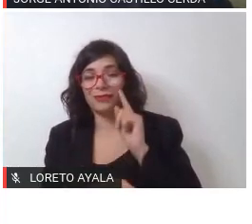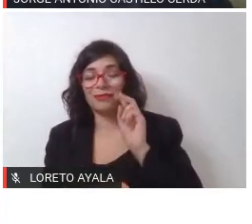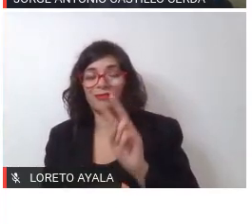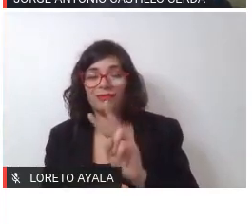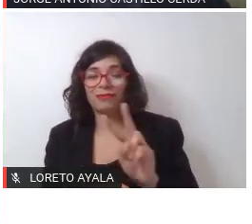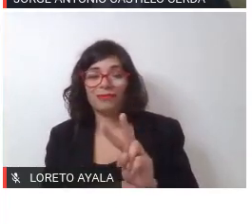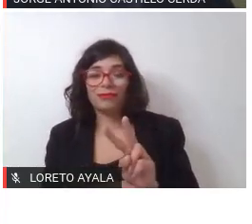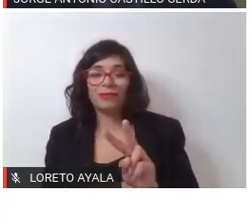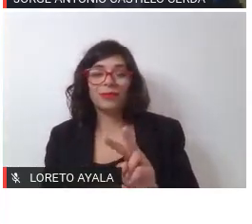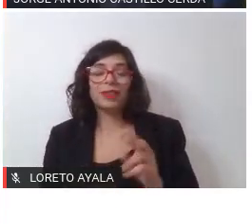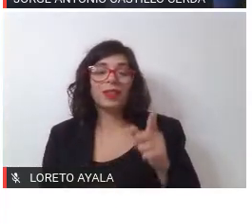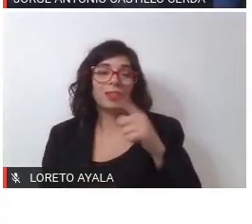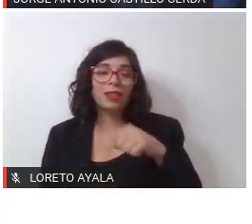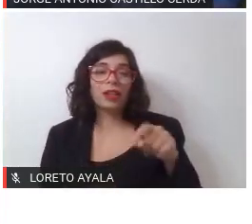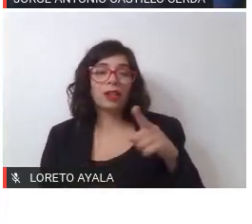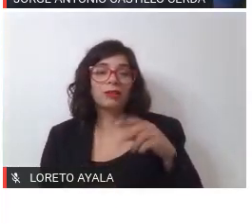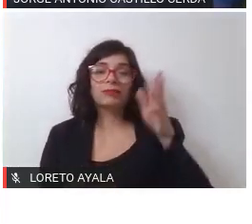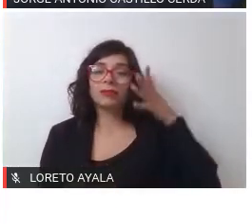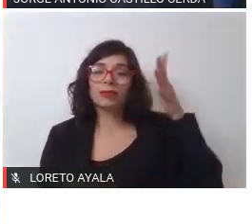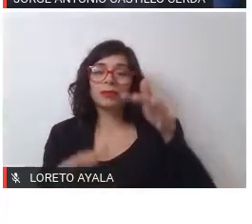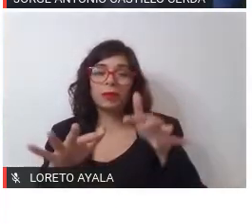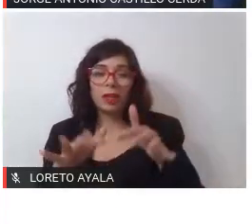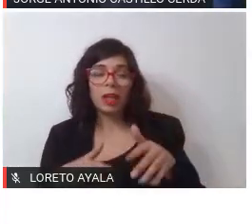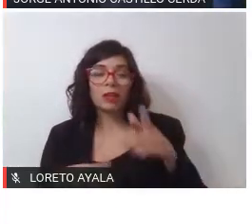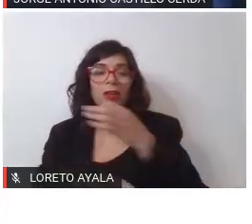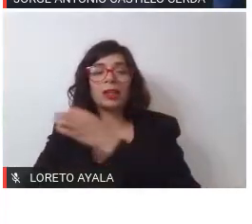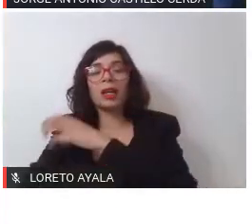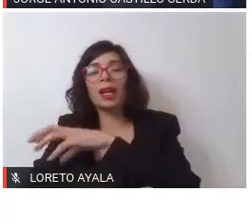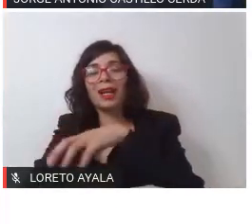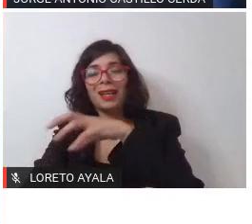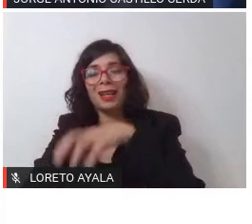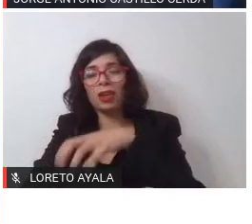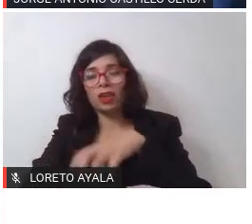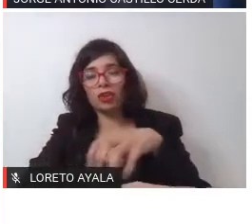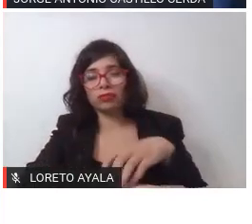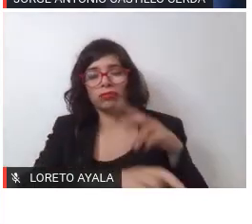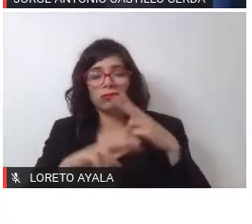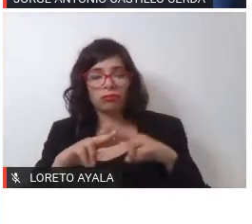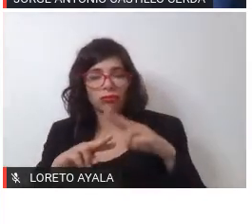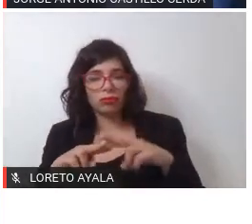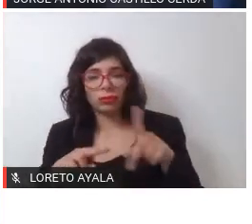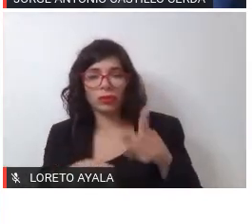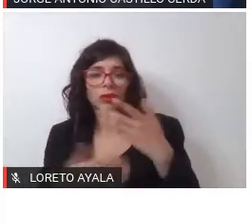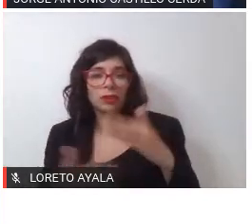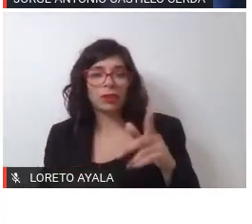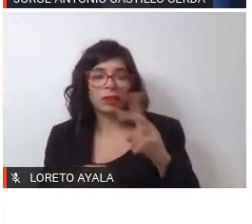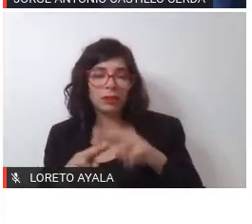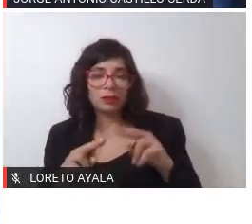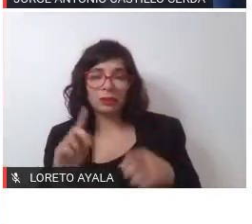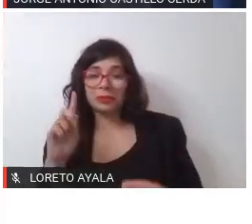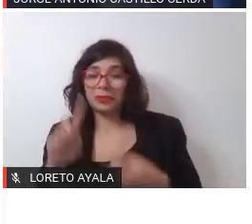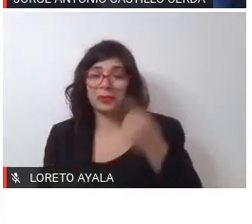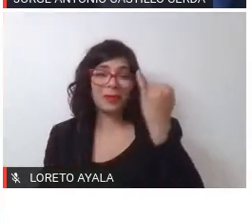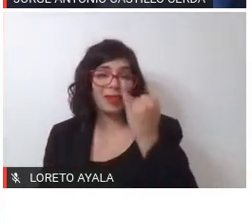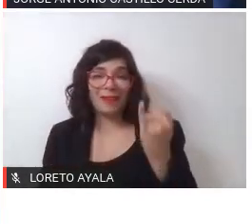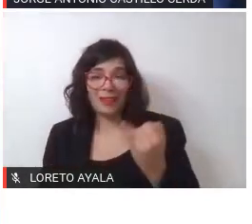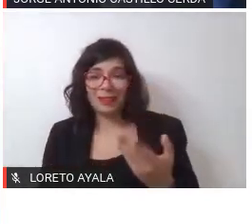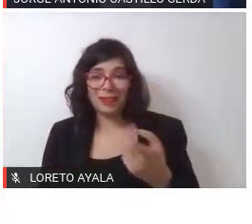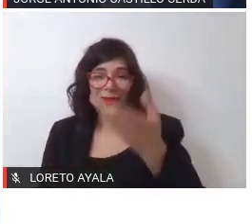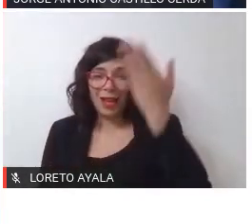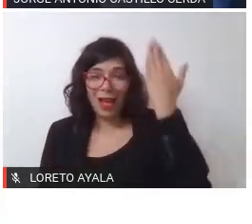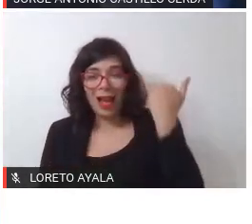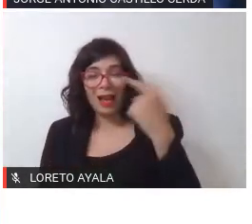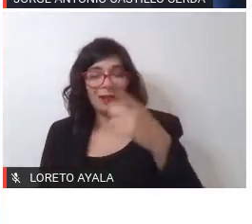seminarios sean organizados por regiones. Lo destacamos siempre, porque es absolutamente inédito. Usted tiene años en el